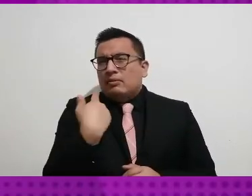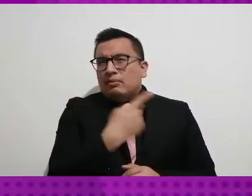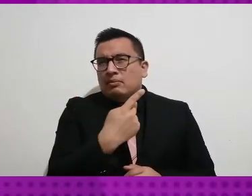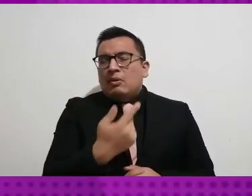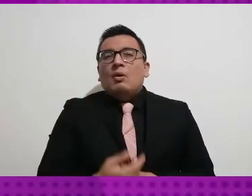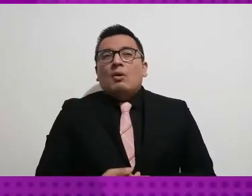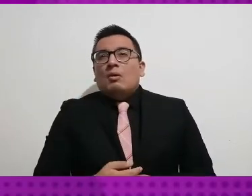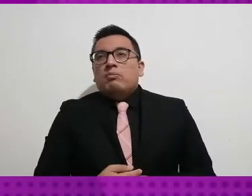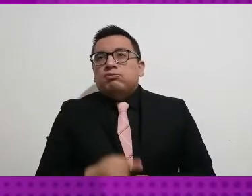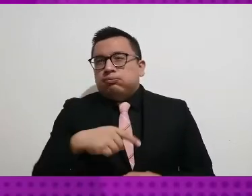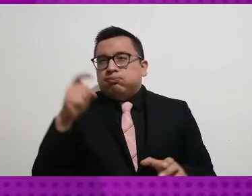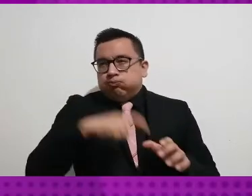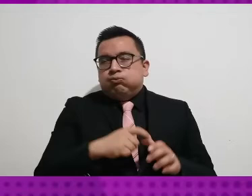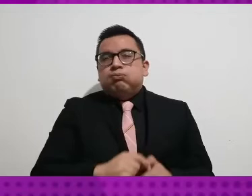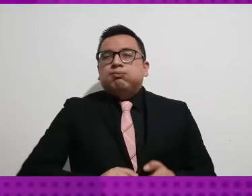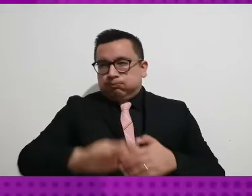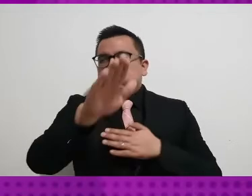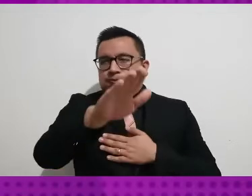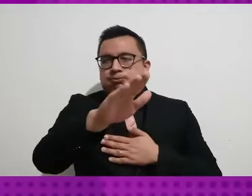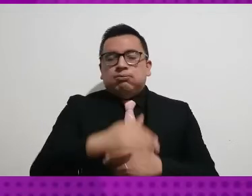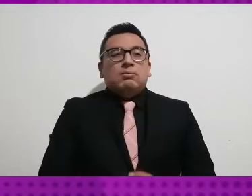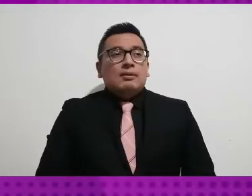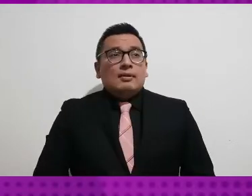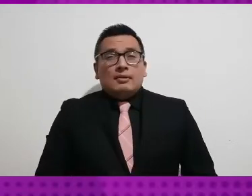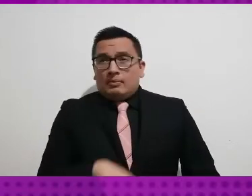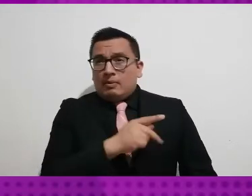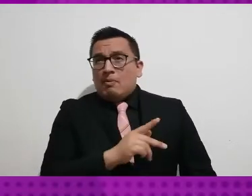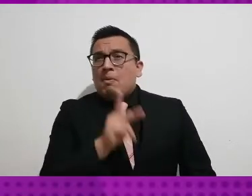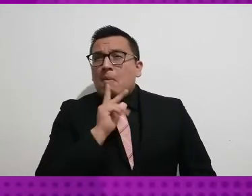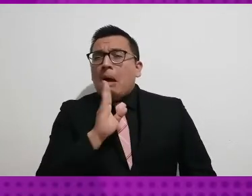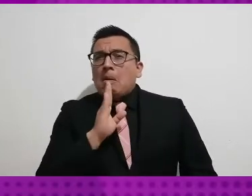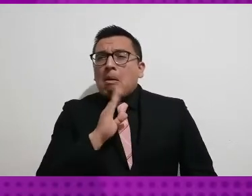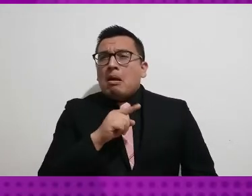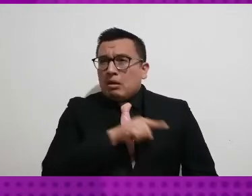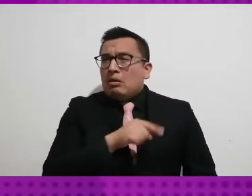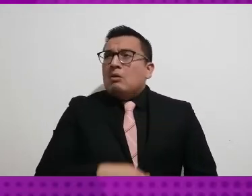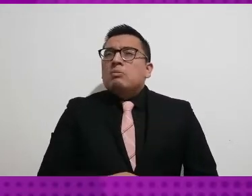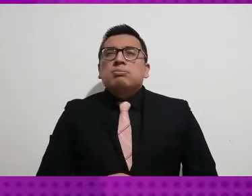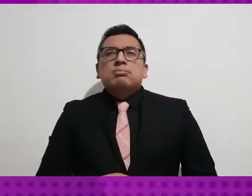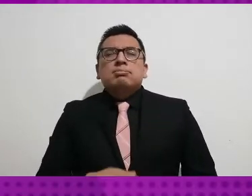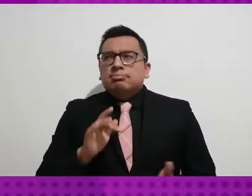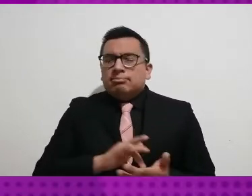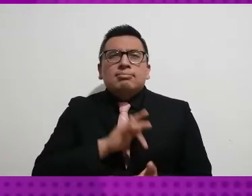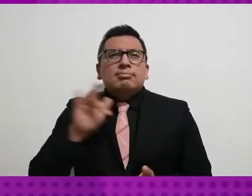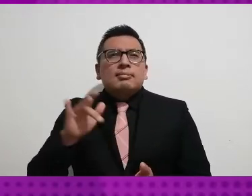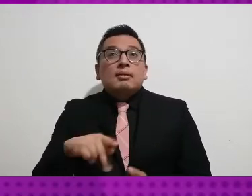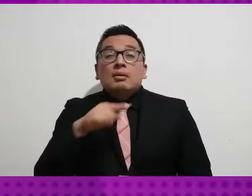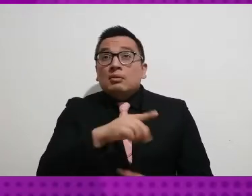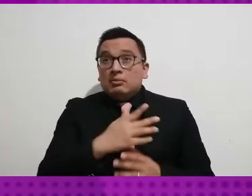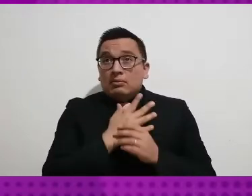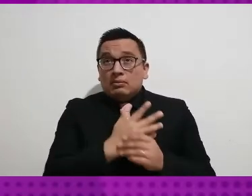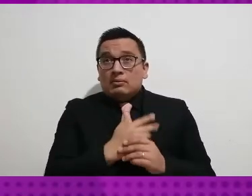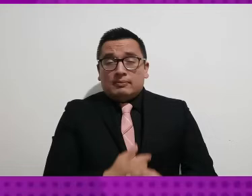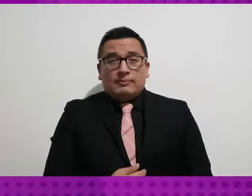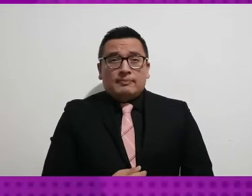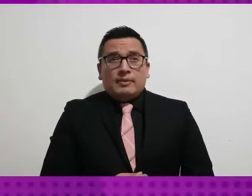estuvieron aquí, el día que usted rindió protesta como consejero. Ese día también usted dio un mensaje importante. Mencionaba